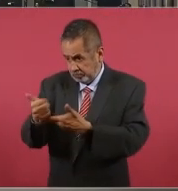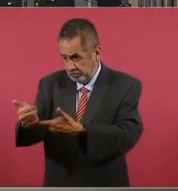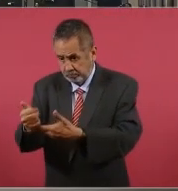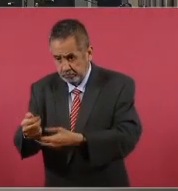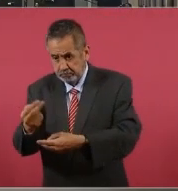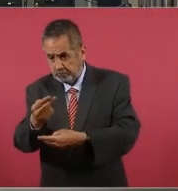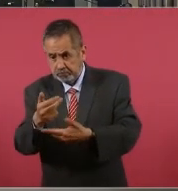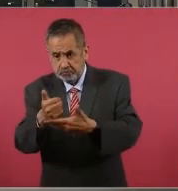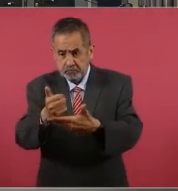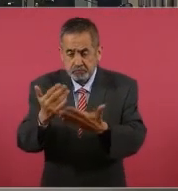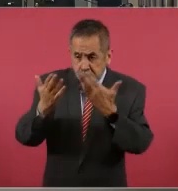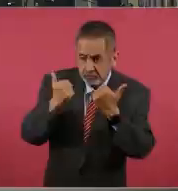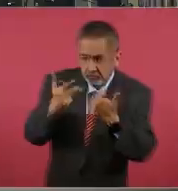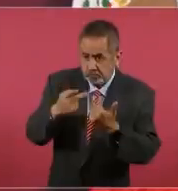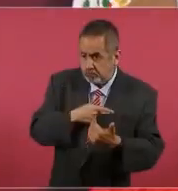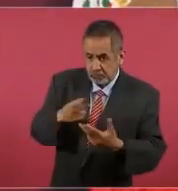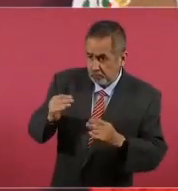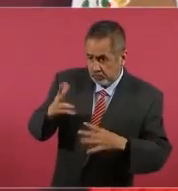a los desposeídos.